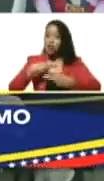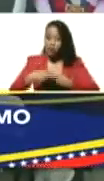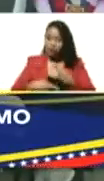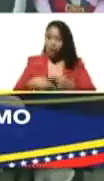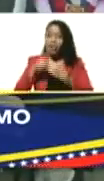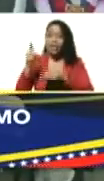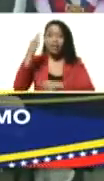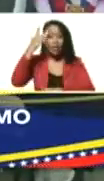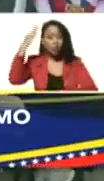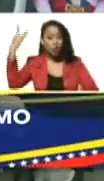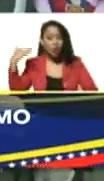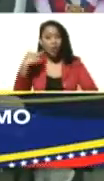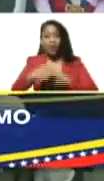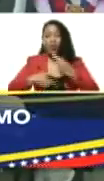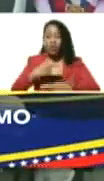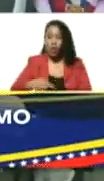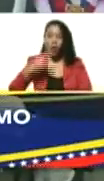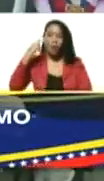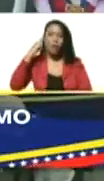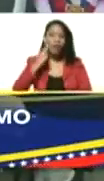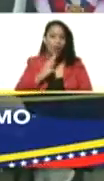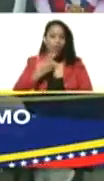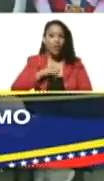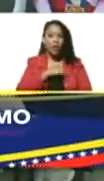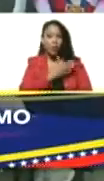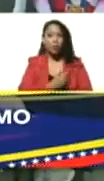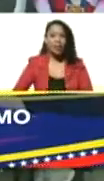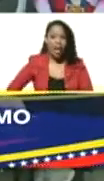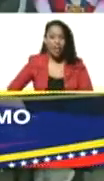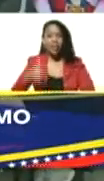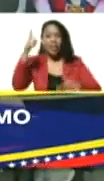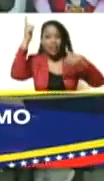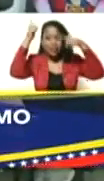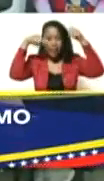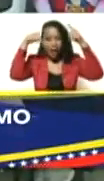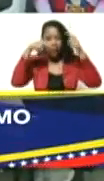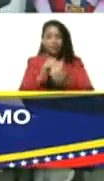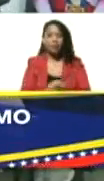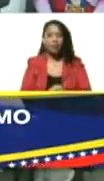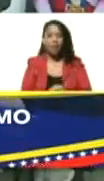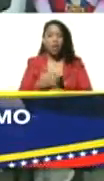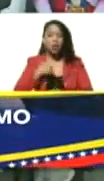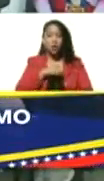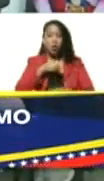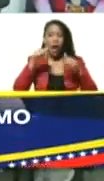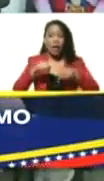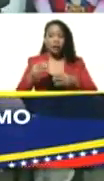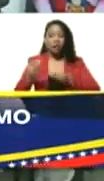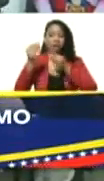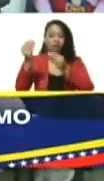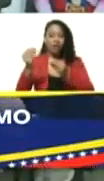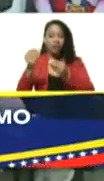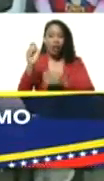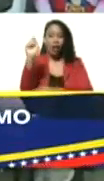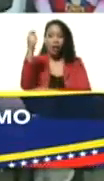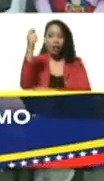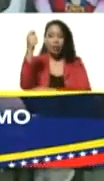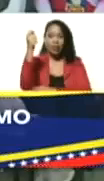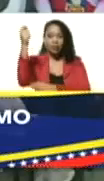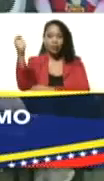de ese sueño revolucionario y bolivariano de nuestro presidente Hugo Rafael Chávez Frías, estamos haciendo entrega de la llave de